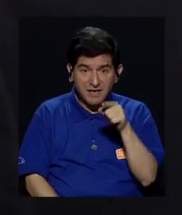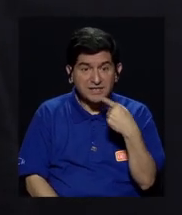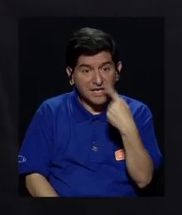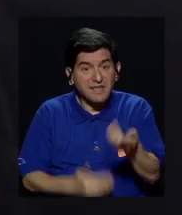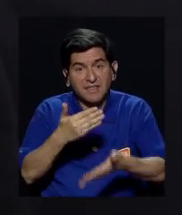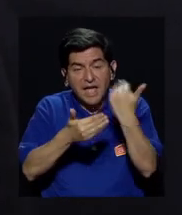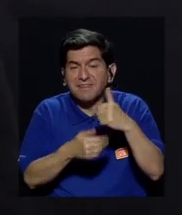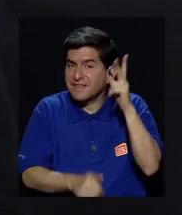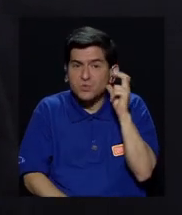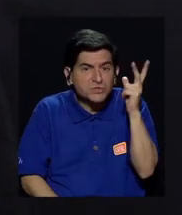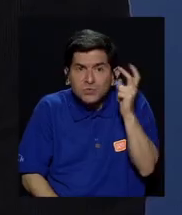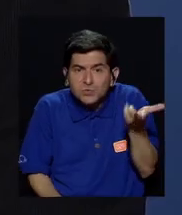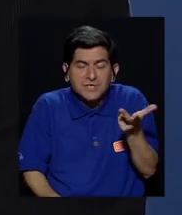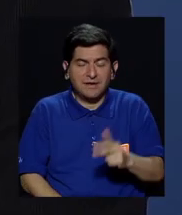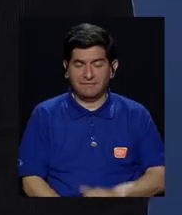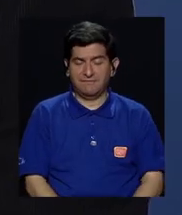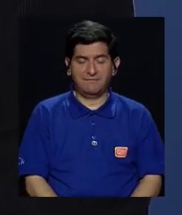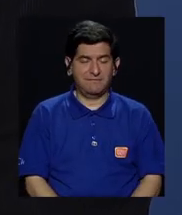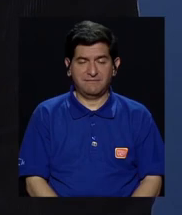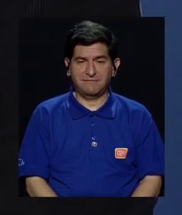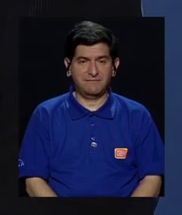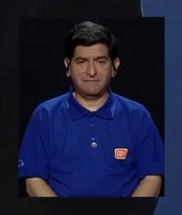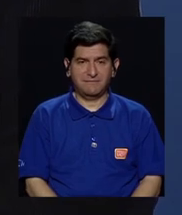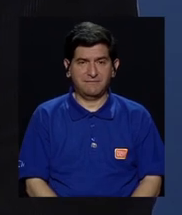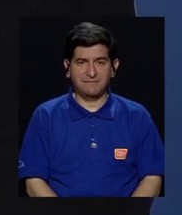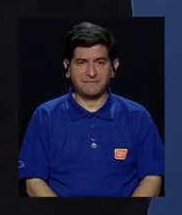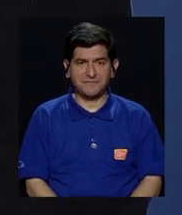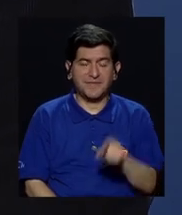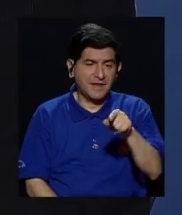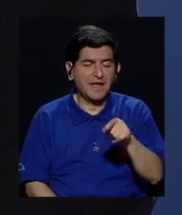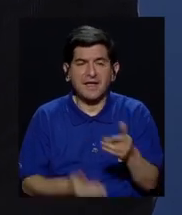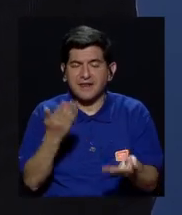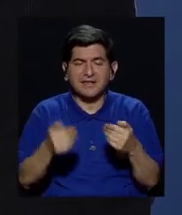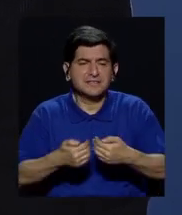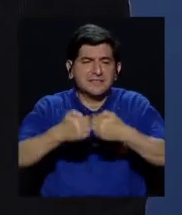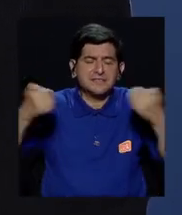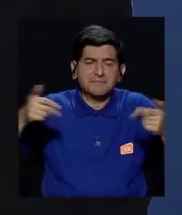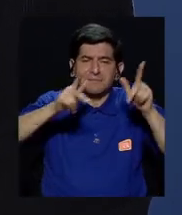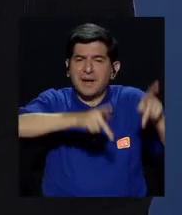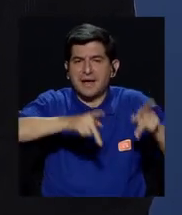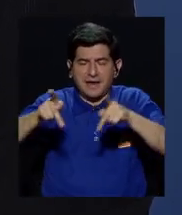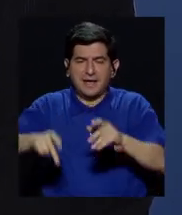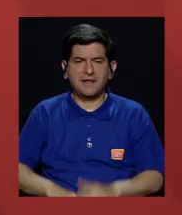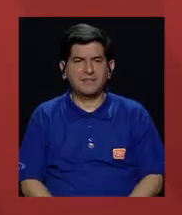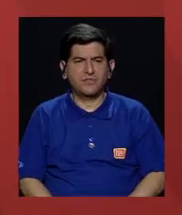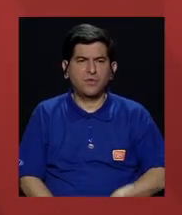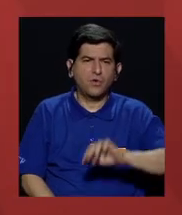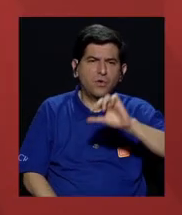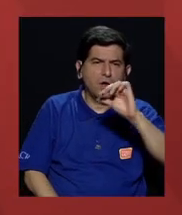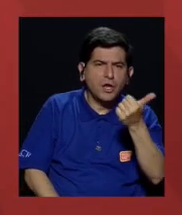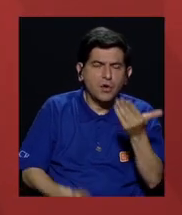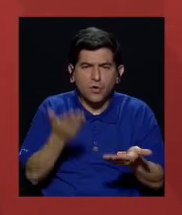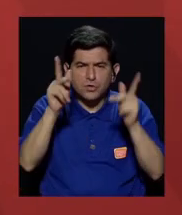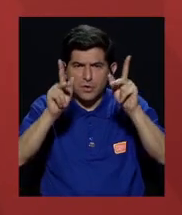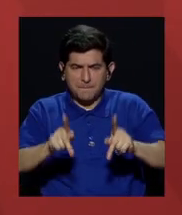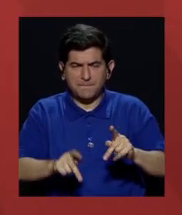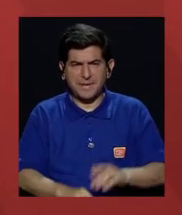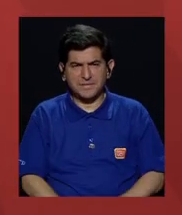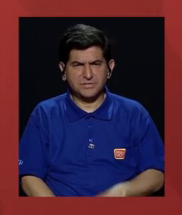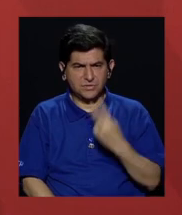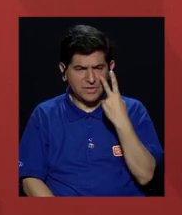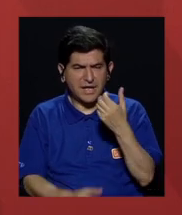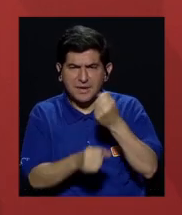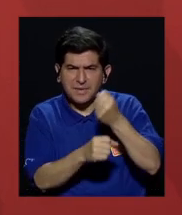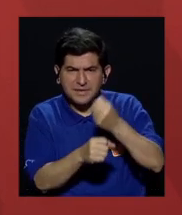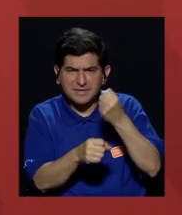esa que te escucha y se aleja de la gente lo otro que podría sumarse eso es que la gente debería de